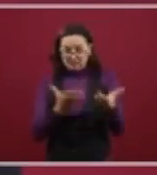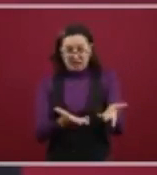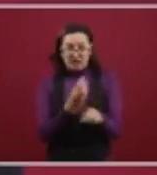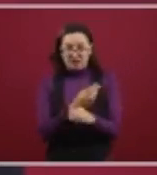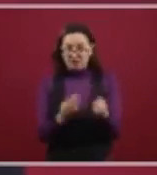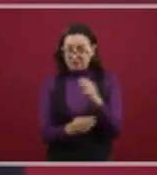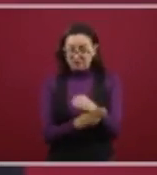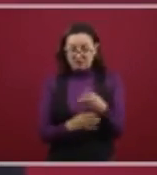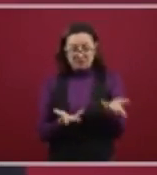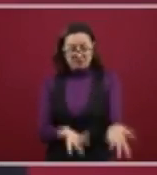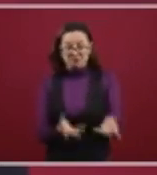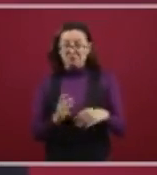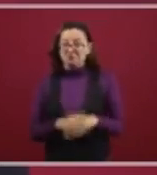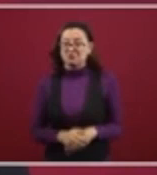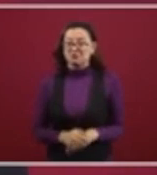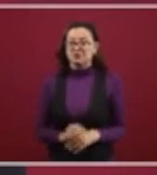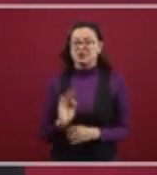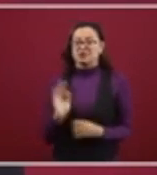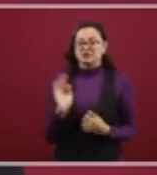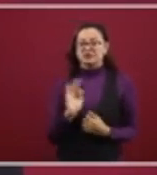haber la necesidad de movilizar